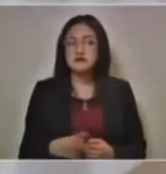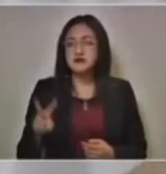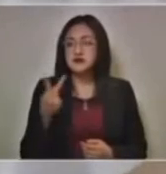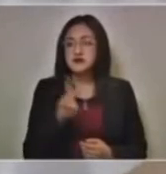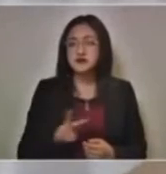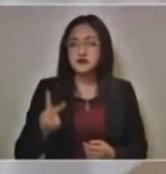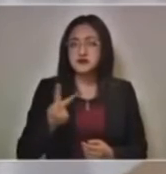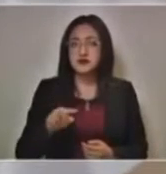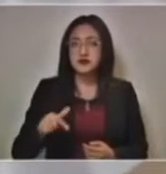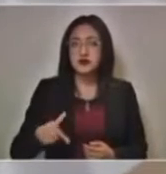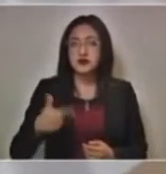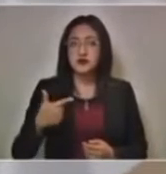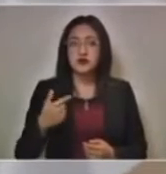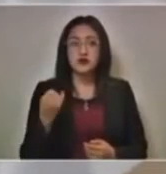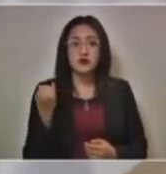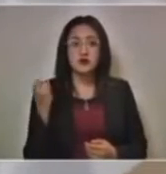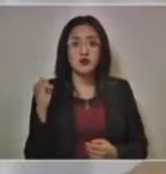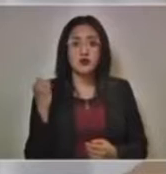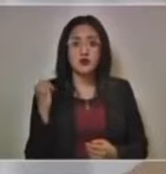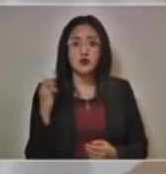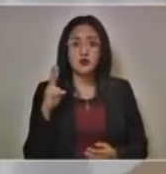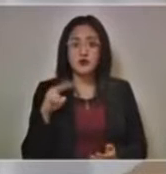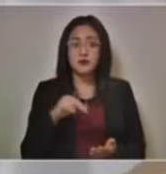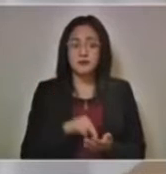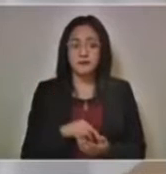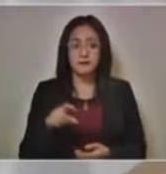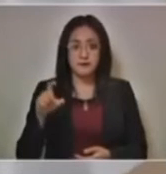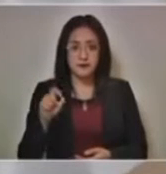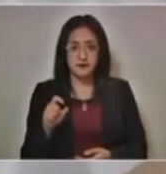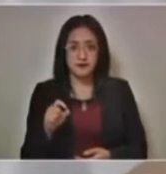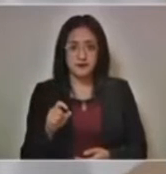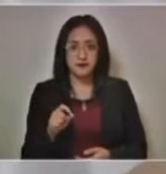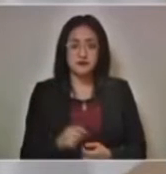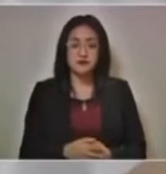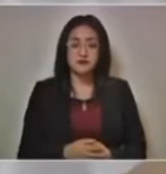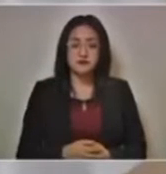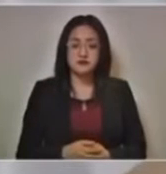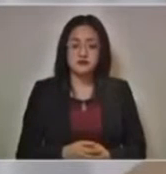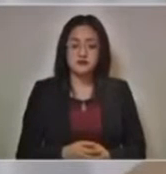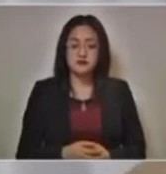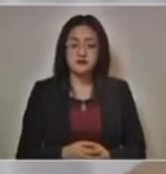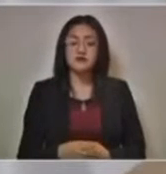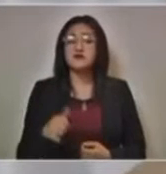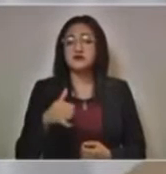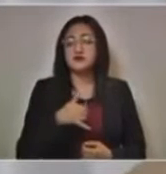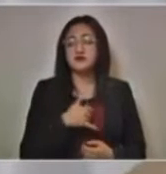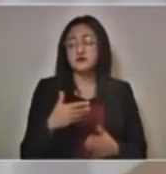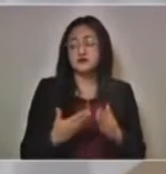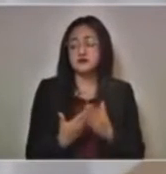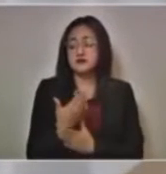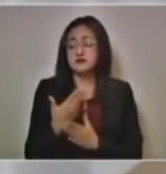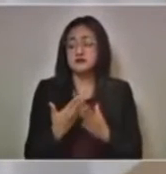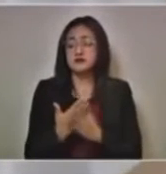Viernes 12 de junio de 2020, he firmado por la